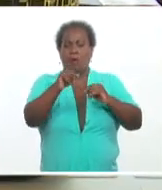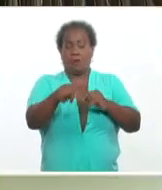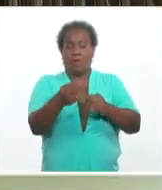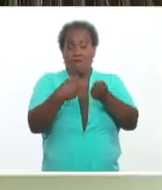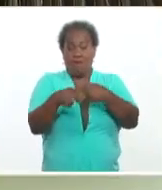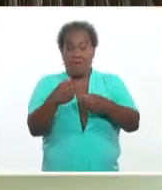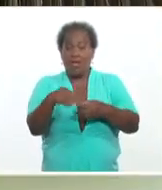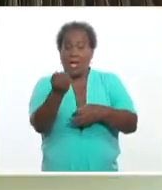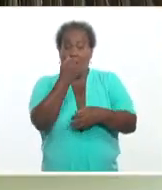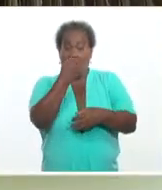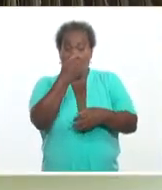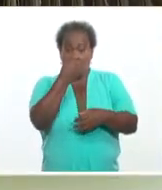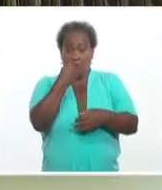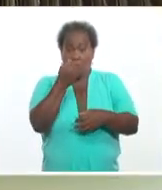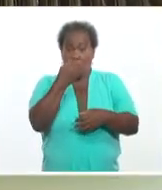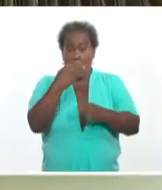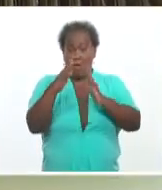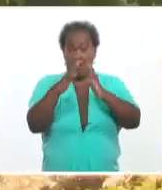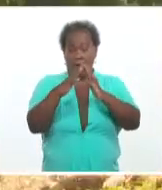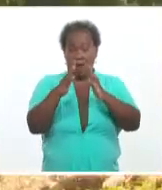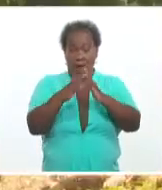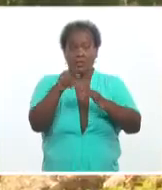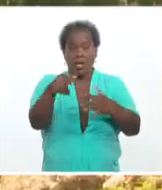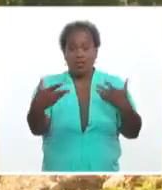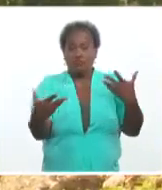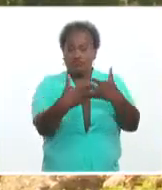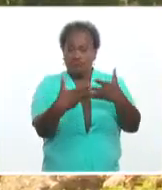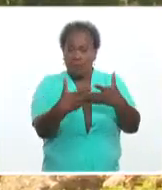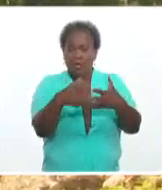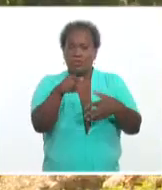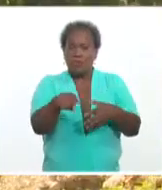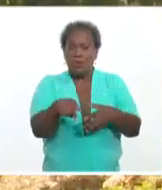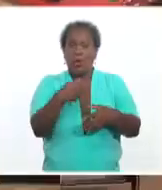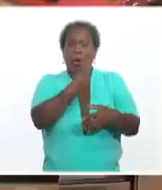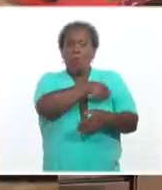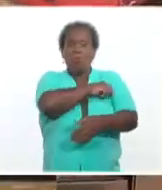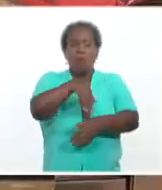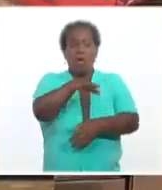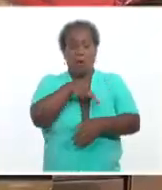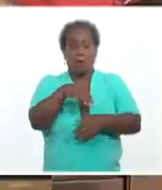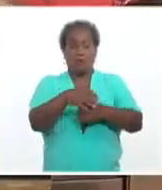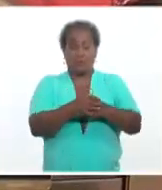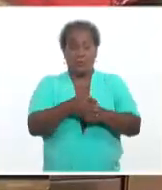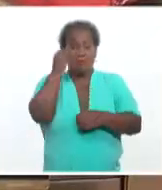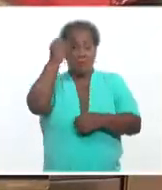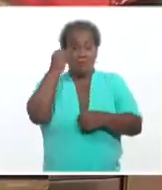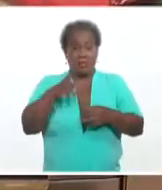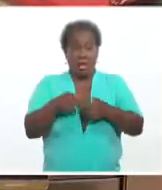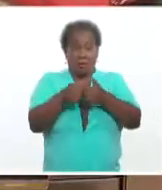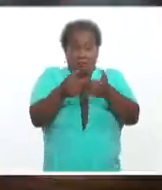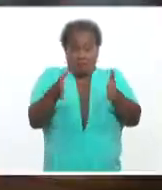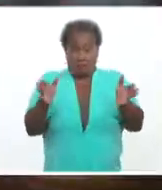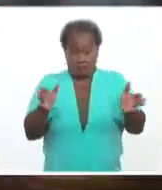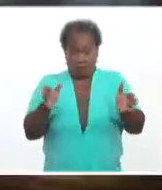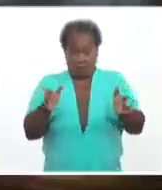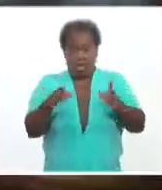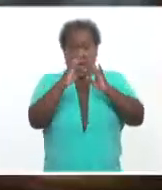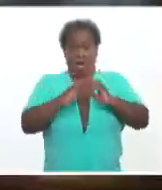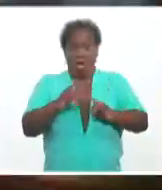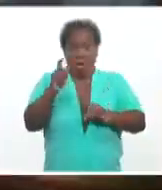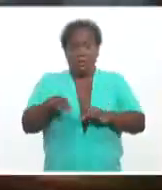para ayudar ha permitido mantener el vínculo con la población y generar necesarios ingresos pero marbella es fuera abrir sus puertas a los campistas cuando las